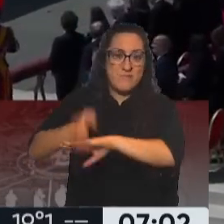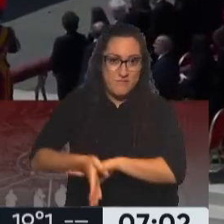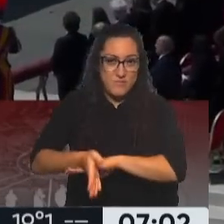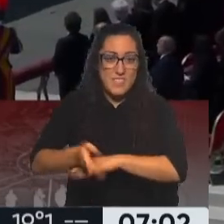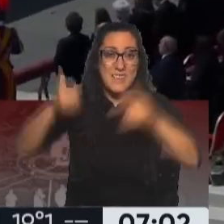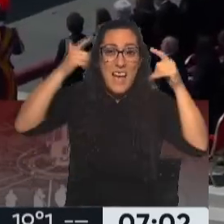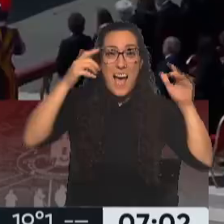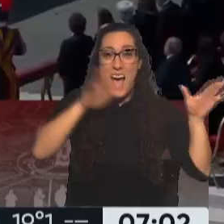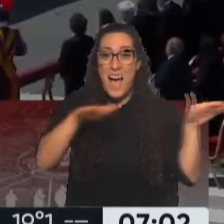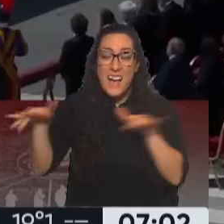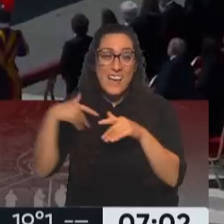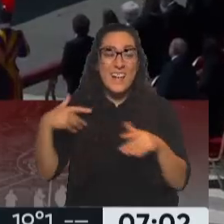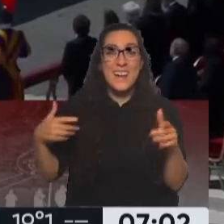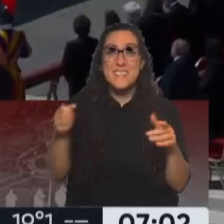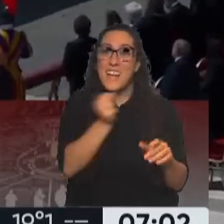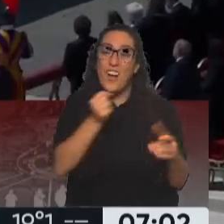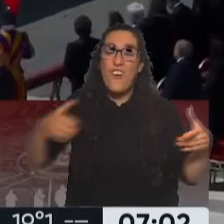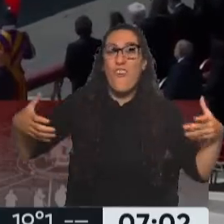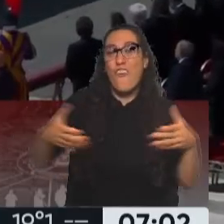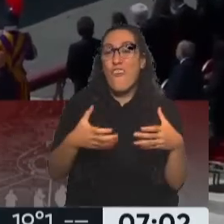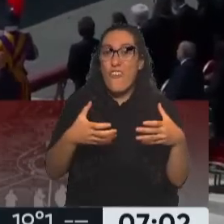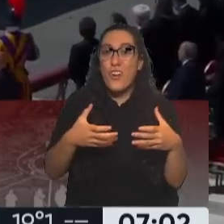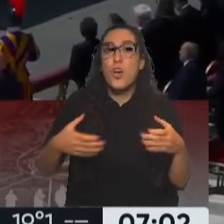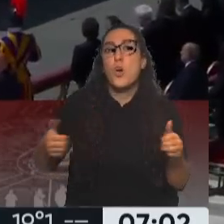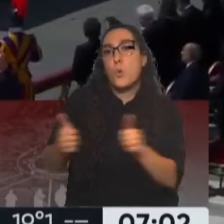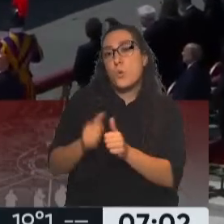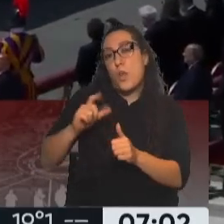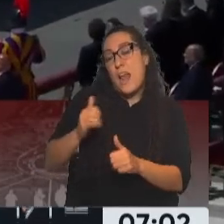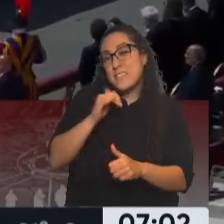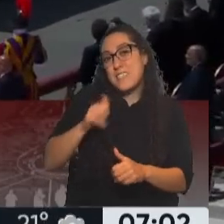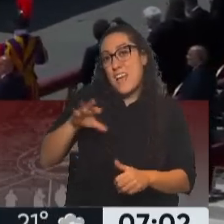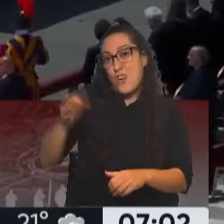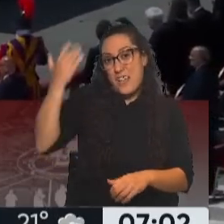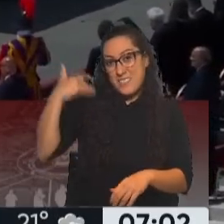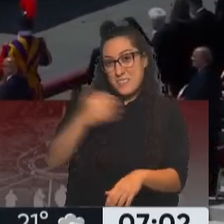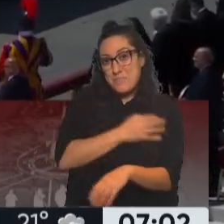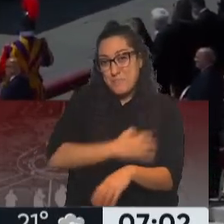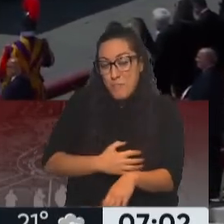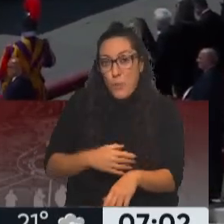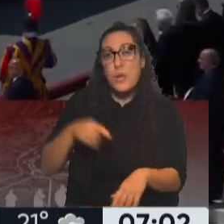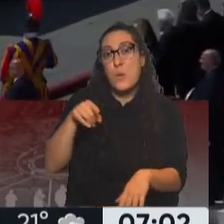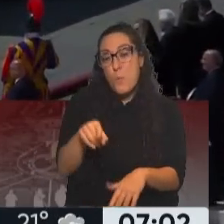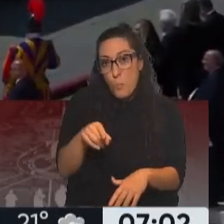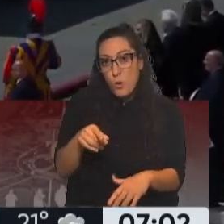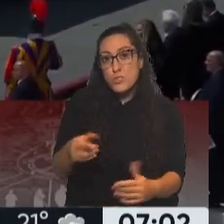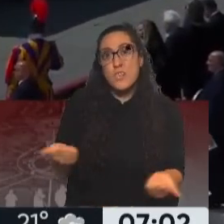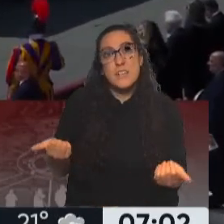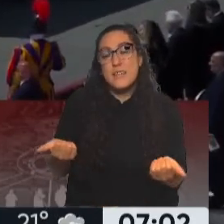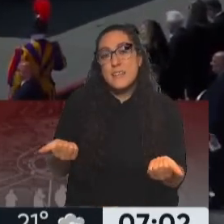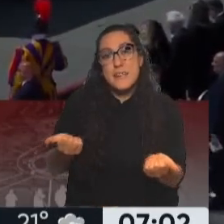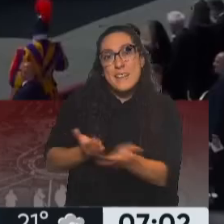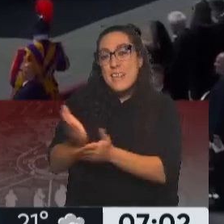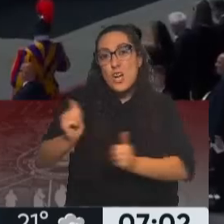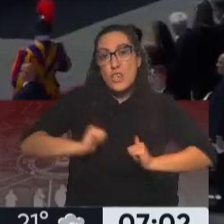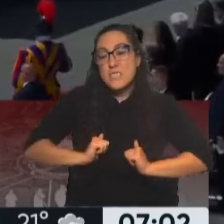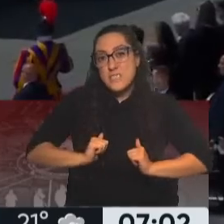de los ángeles te reciba y junto con Lázaro, pobre en otro tiempo, goces del descanso